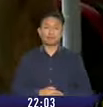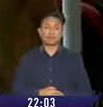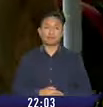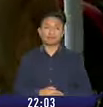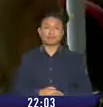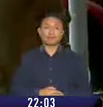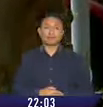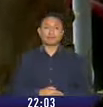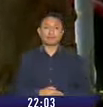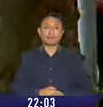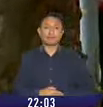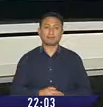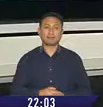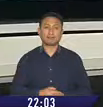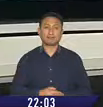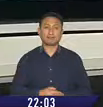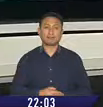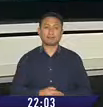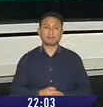Iván Casamen.